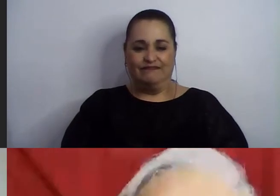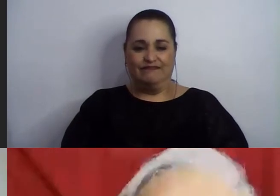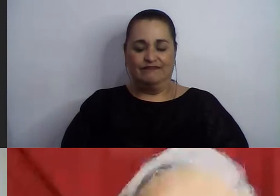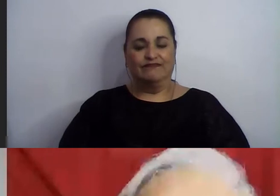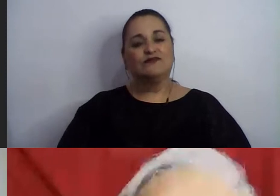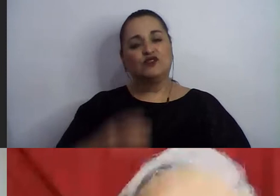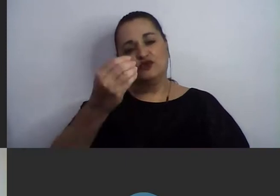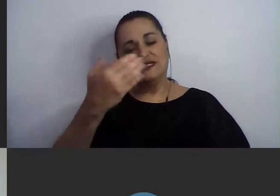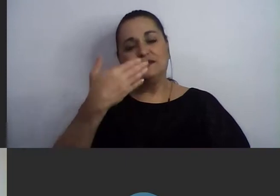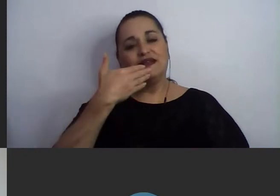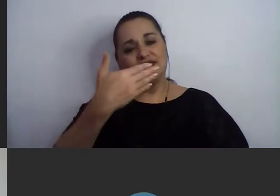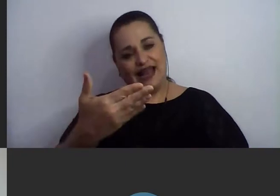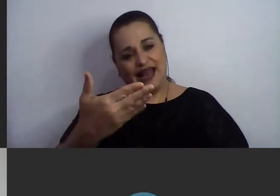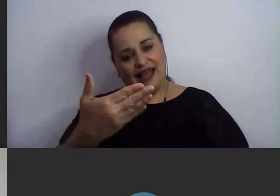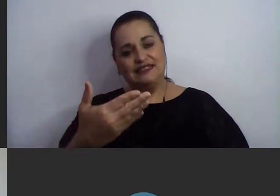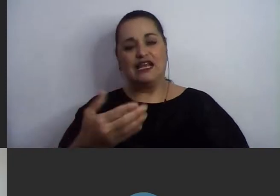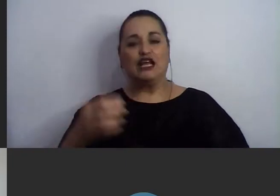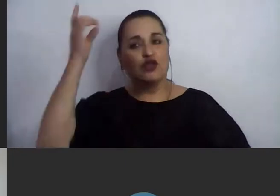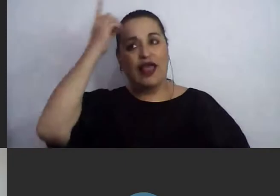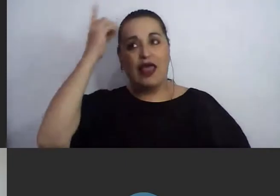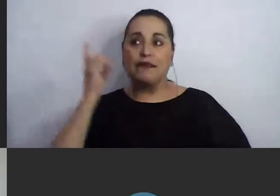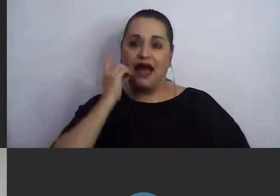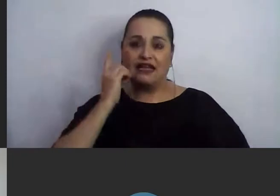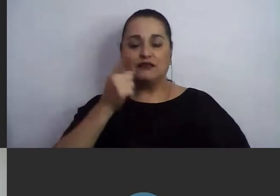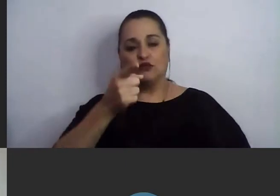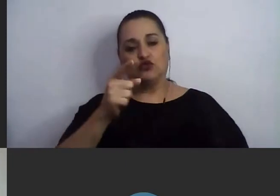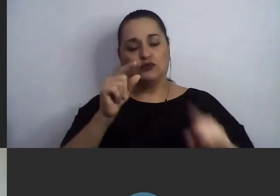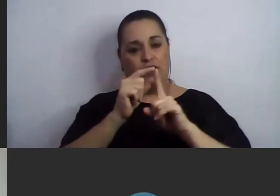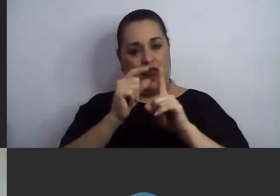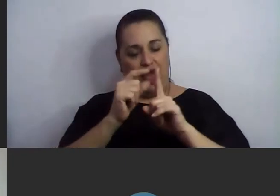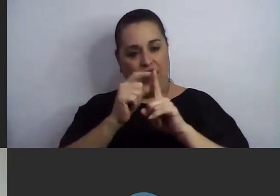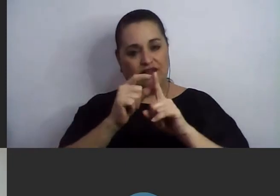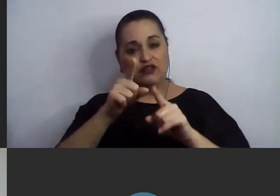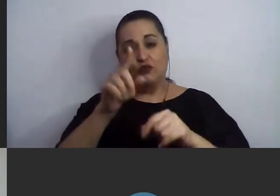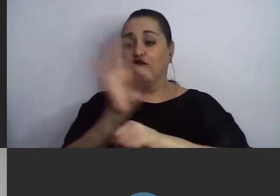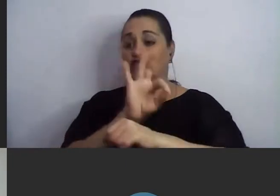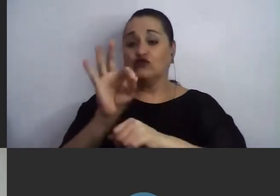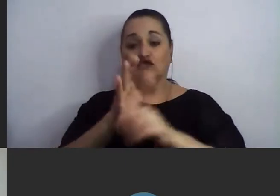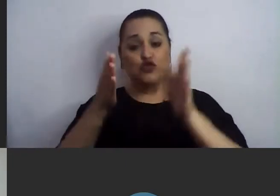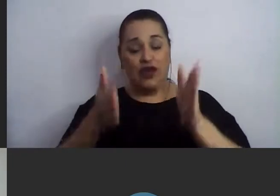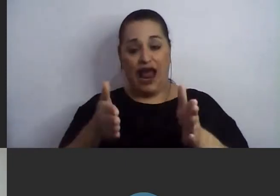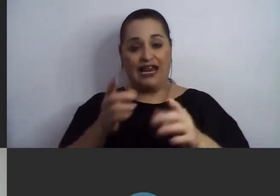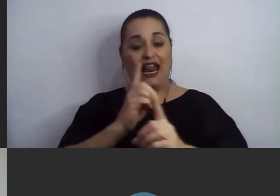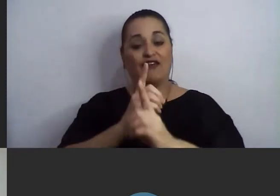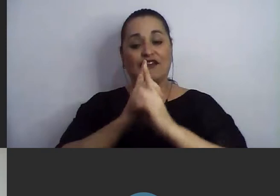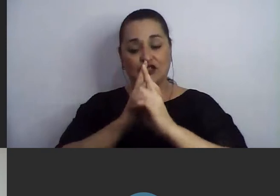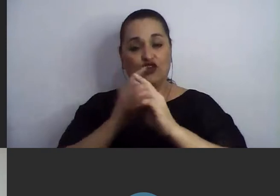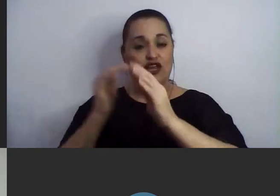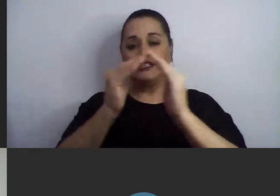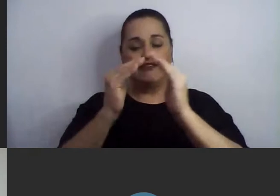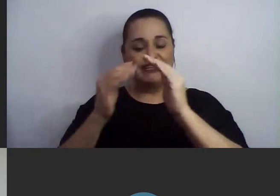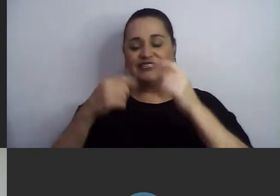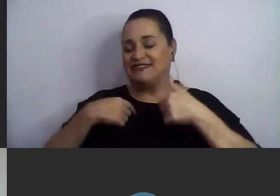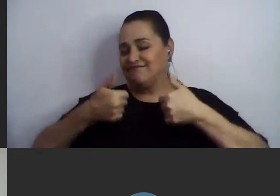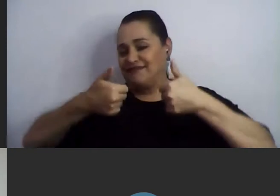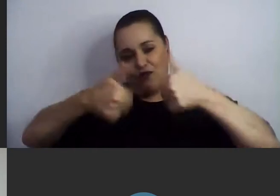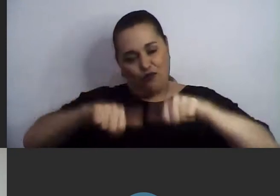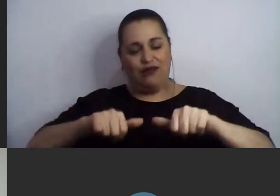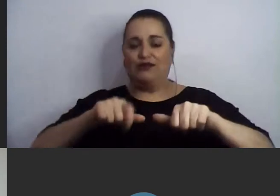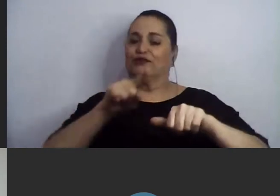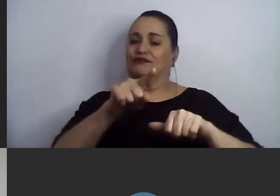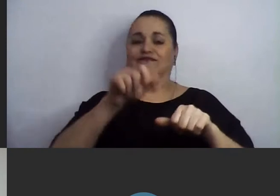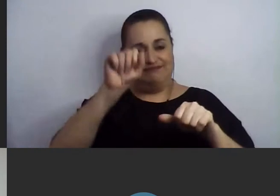Muchísimas gracias, doña Damaris, por su intervención. Como funcionaria de la Defensoría de los Habitantes, más de acuerdo no puedo estar,